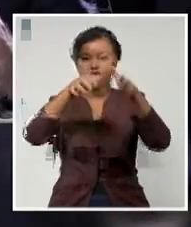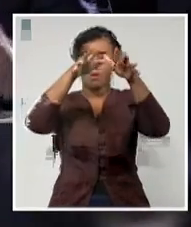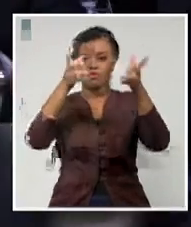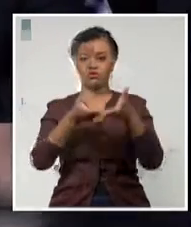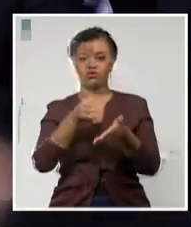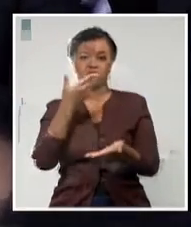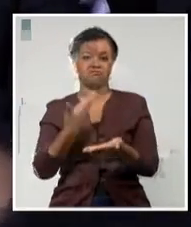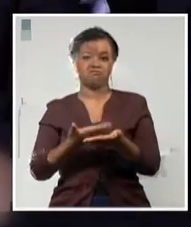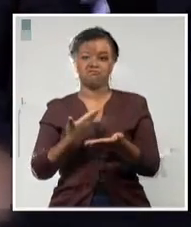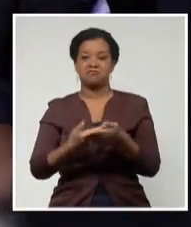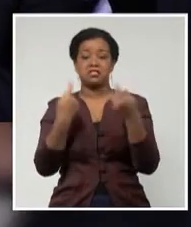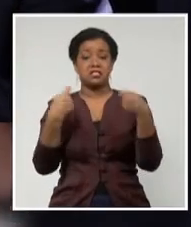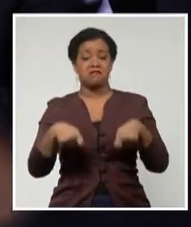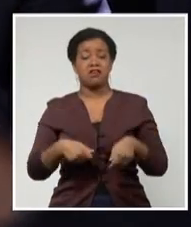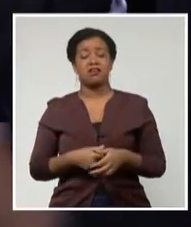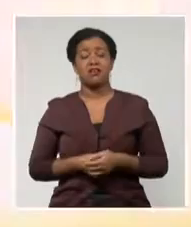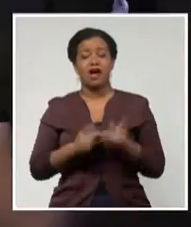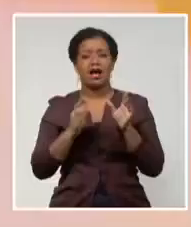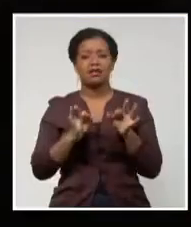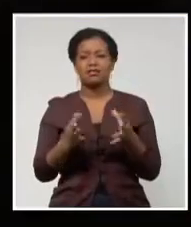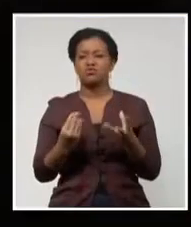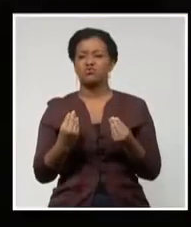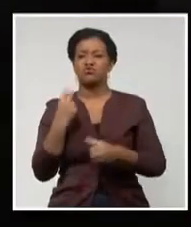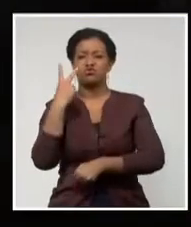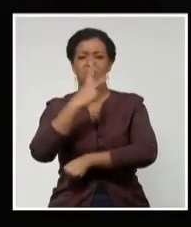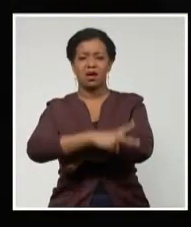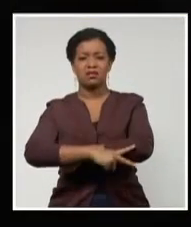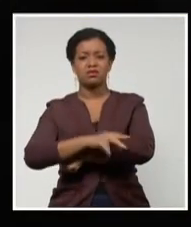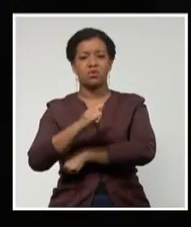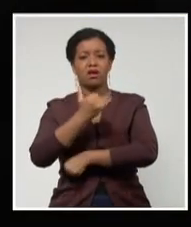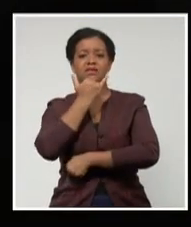va eso. Y así ha sucedido en varios países.